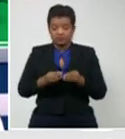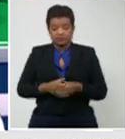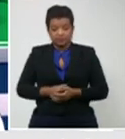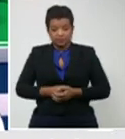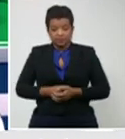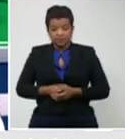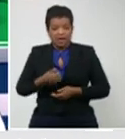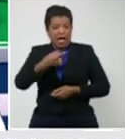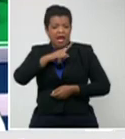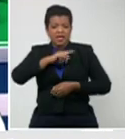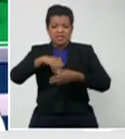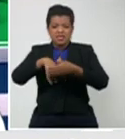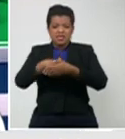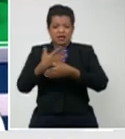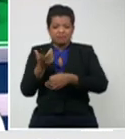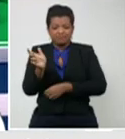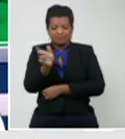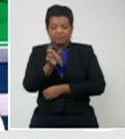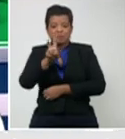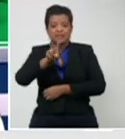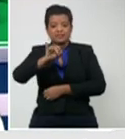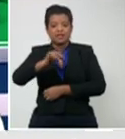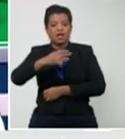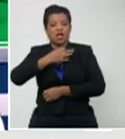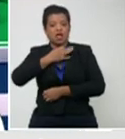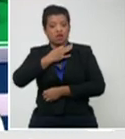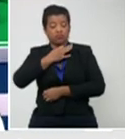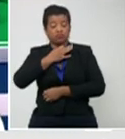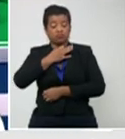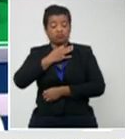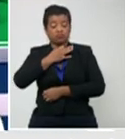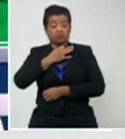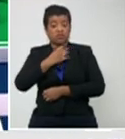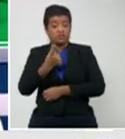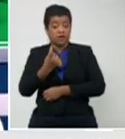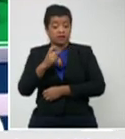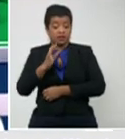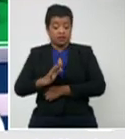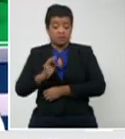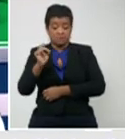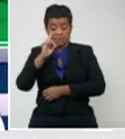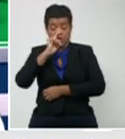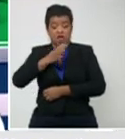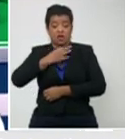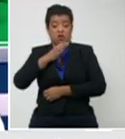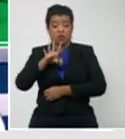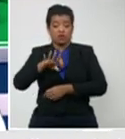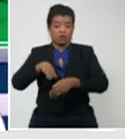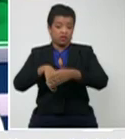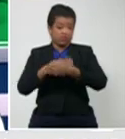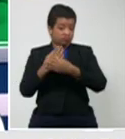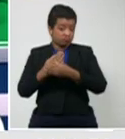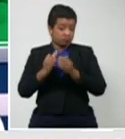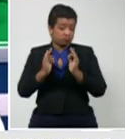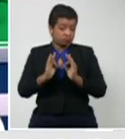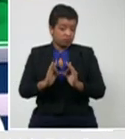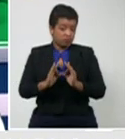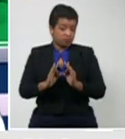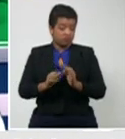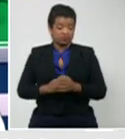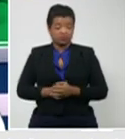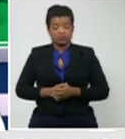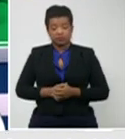de enero, o sea, todavía nos faltan 4 días de este mes, para 5 días